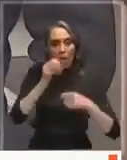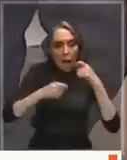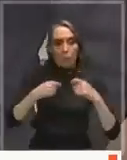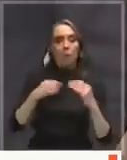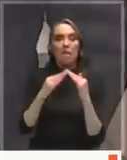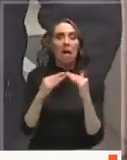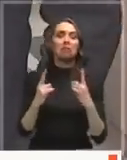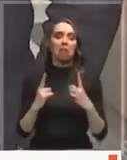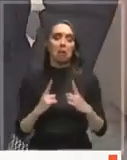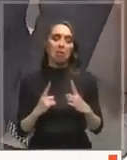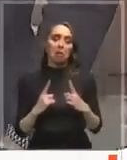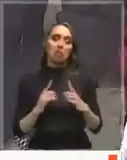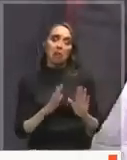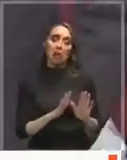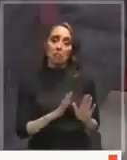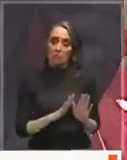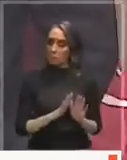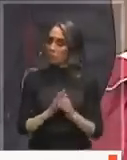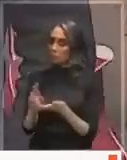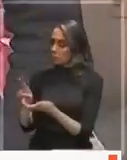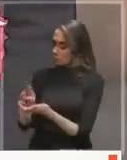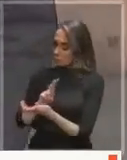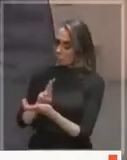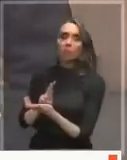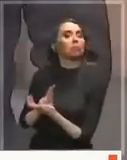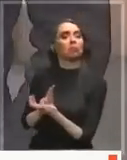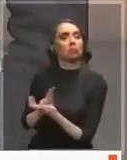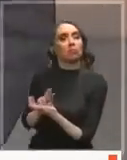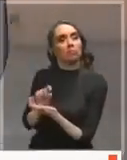casa y de repente me llega un mensaje